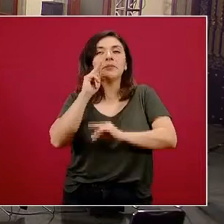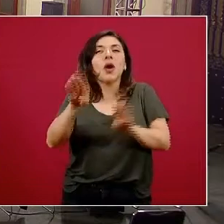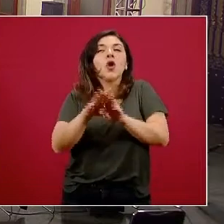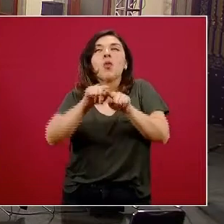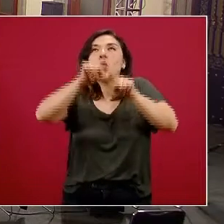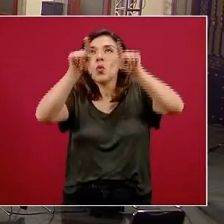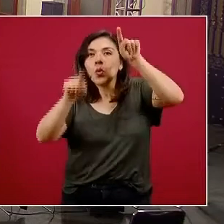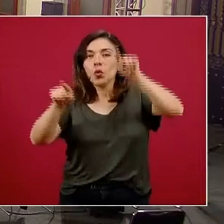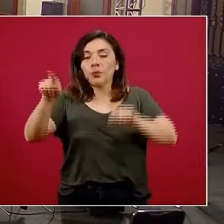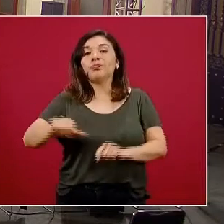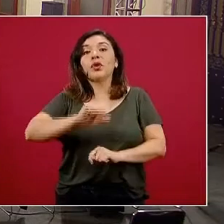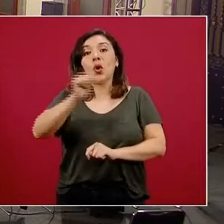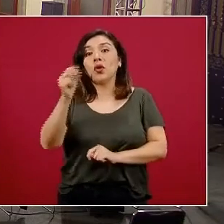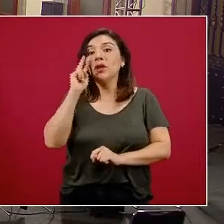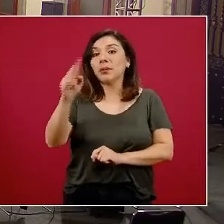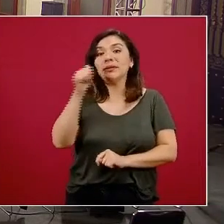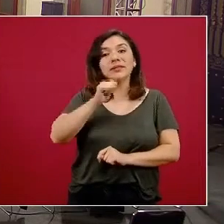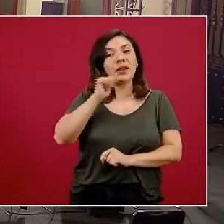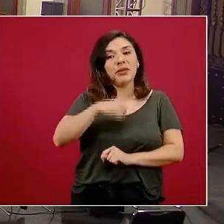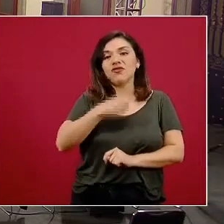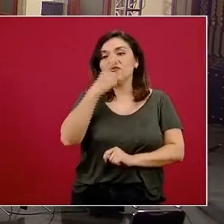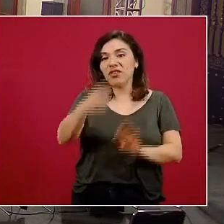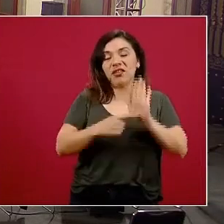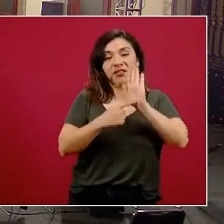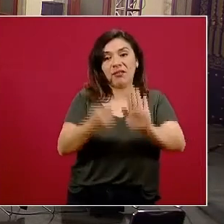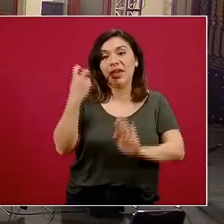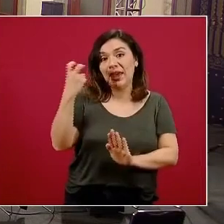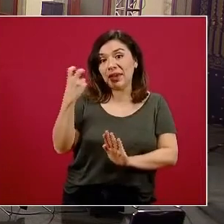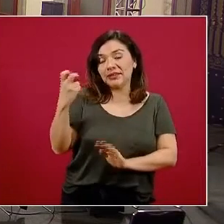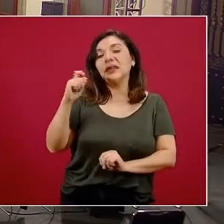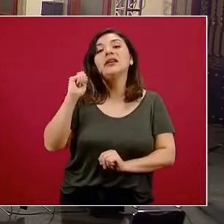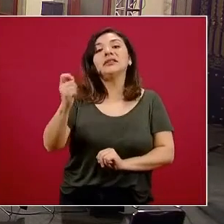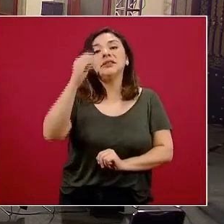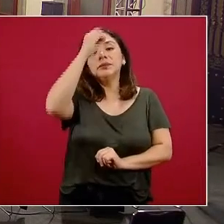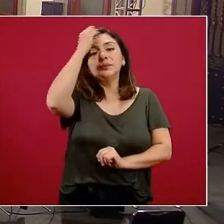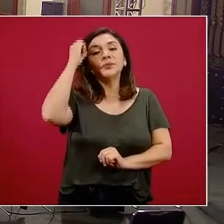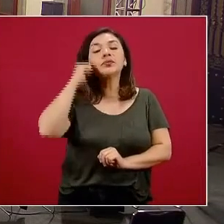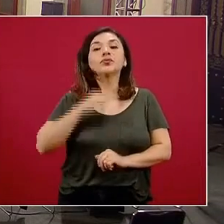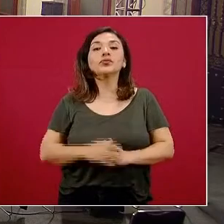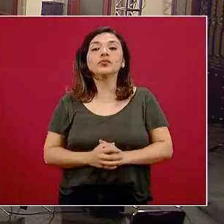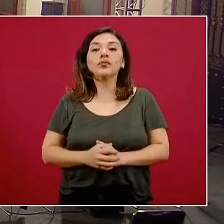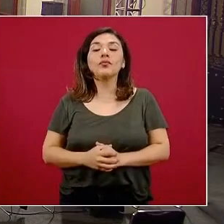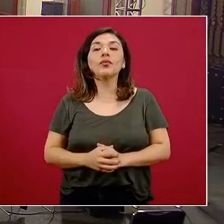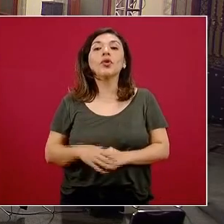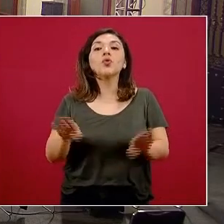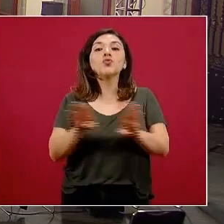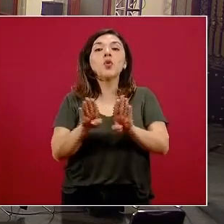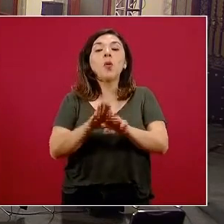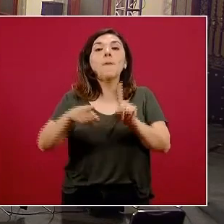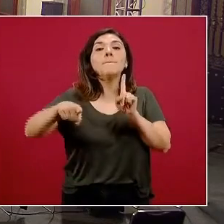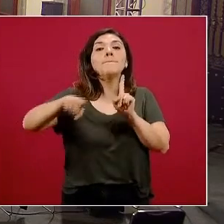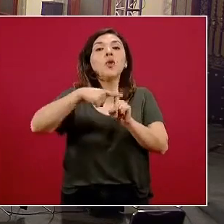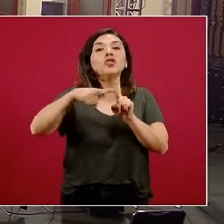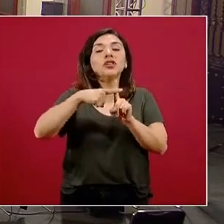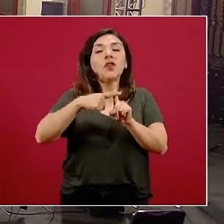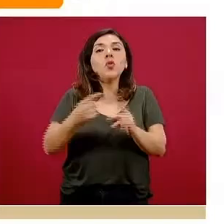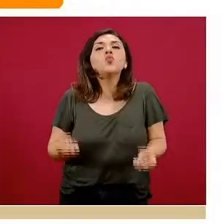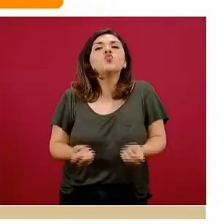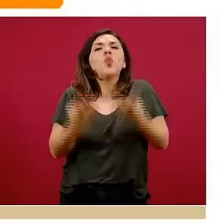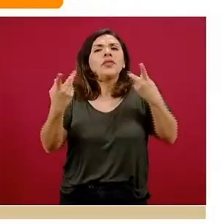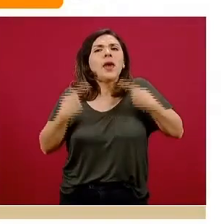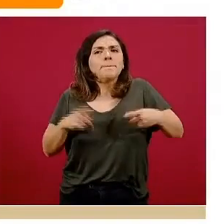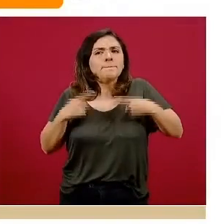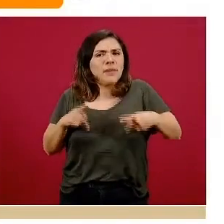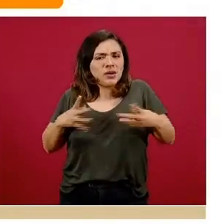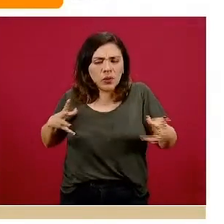comportamiento. Otro dato que siempre resaltamos de esta gráfica es la positividad, es decir, cuántas personas